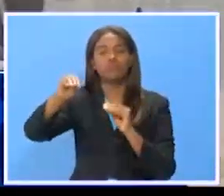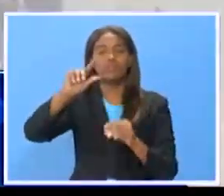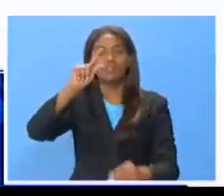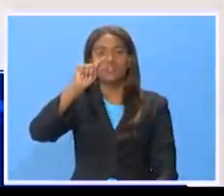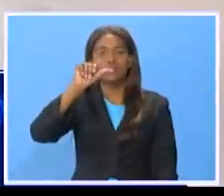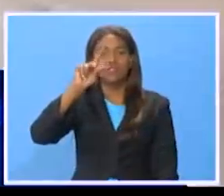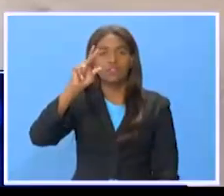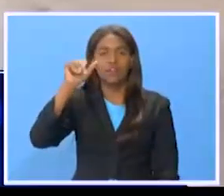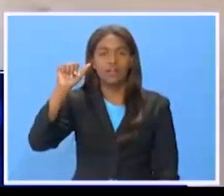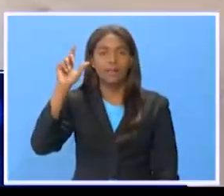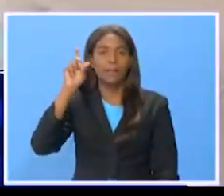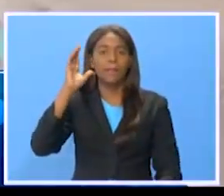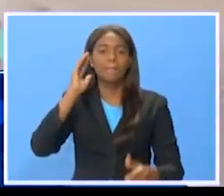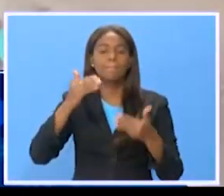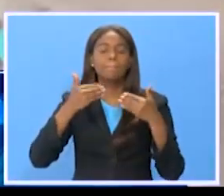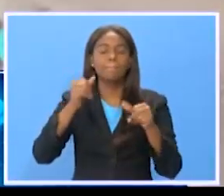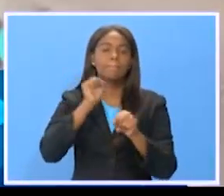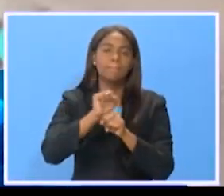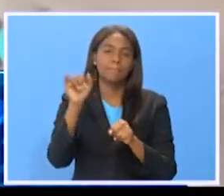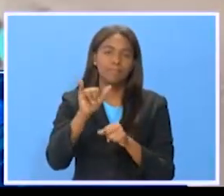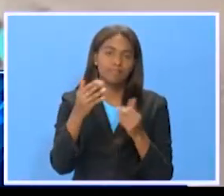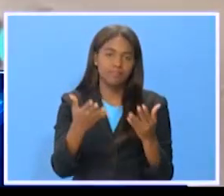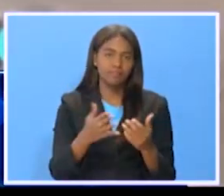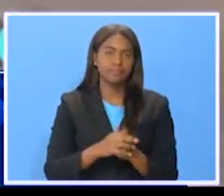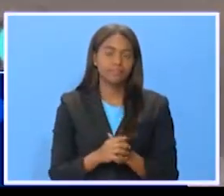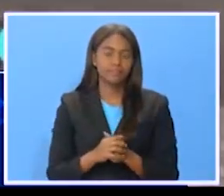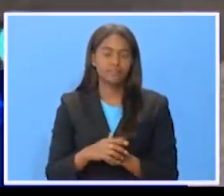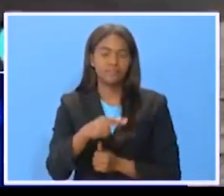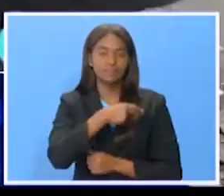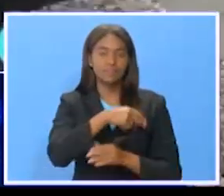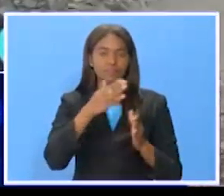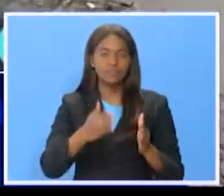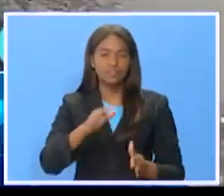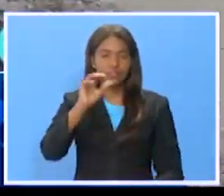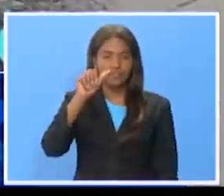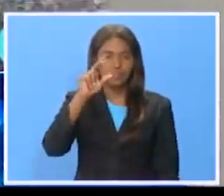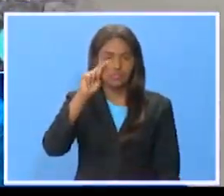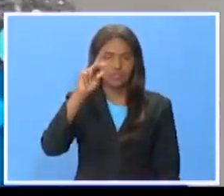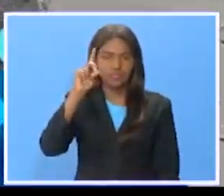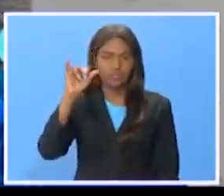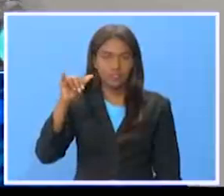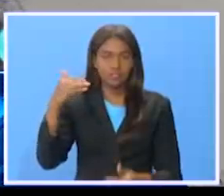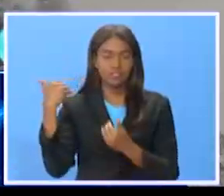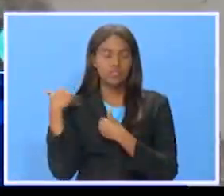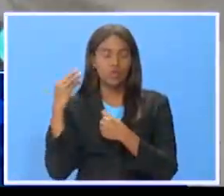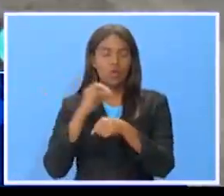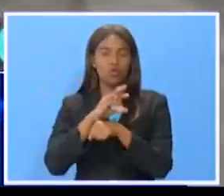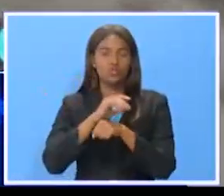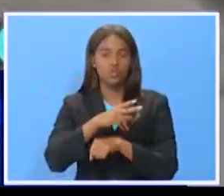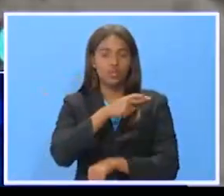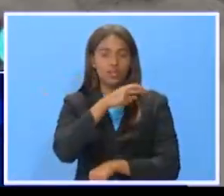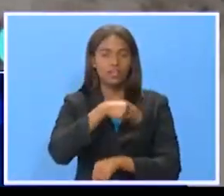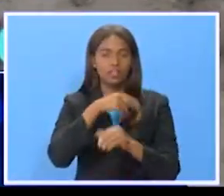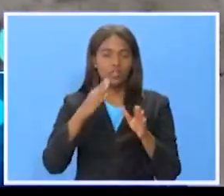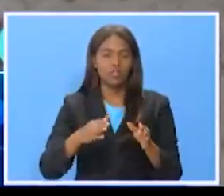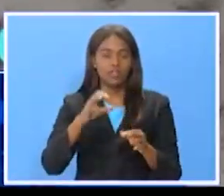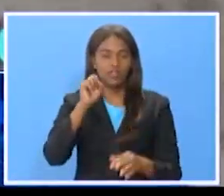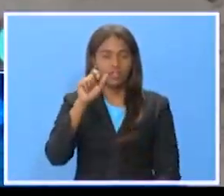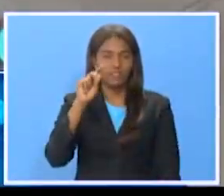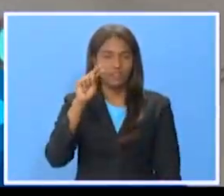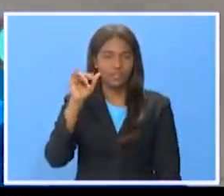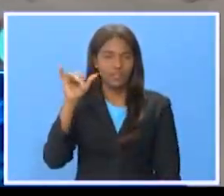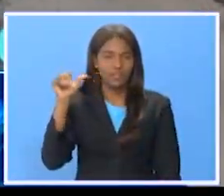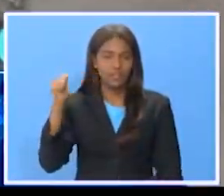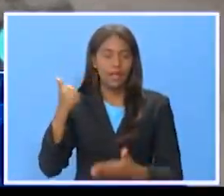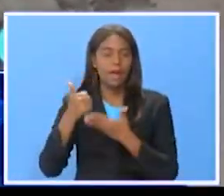Tavera, donde ejecutará una labor similar. En tanto, el regidor Andy de la Rosa, en representación del Consejo de Regidores de Sabana Iglesia, que está